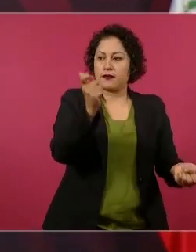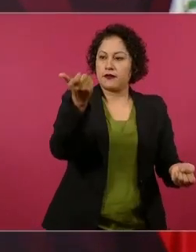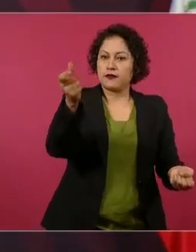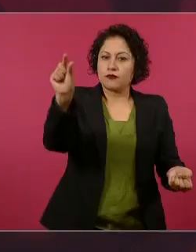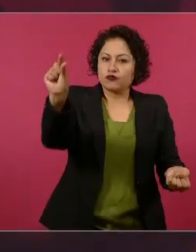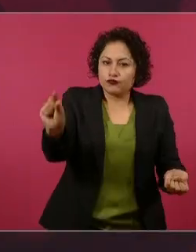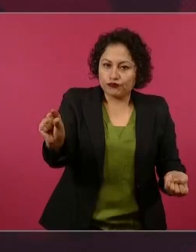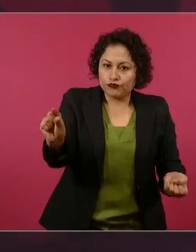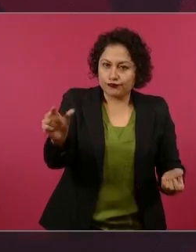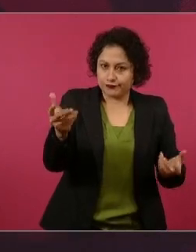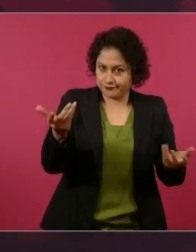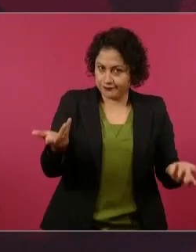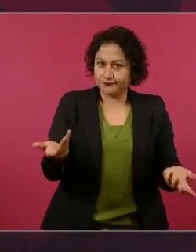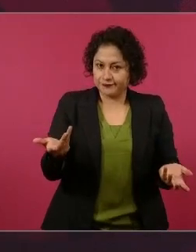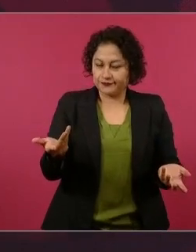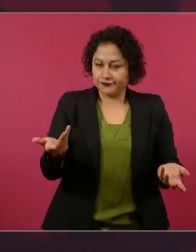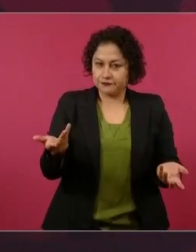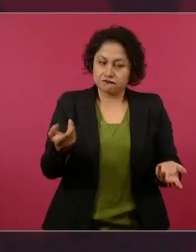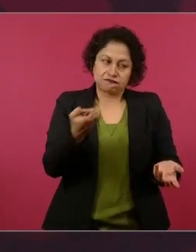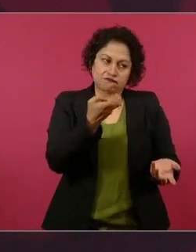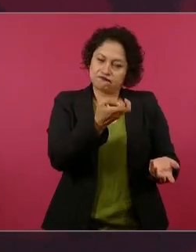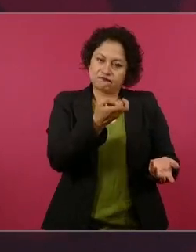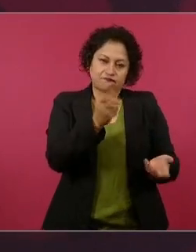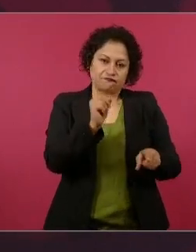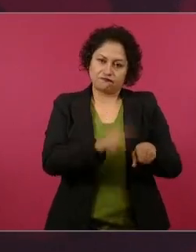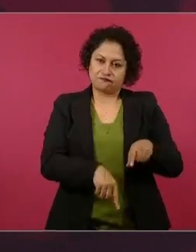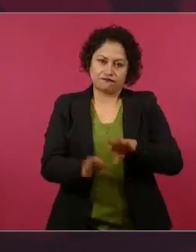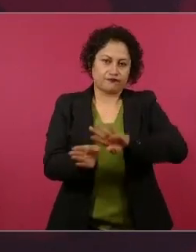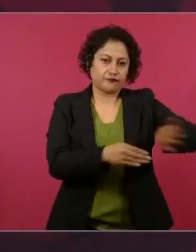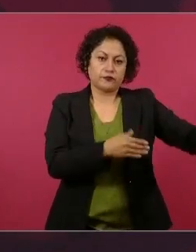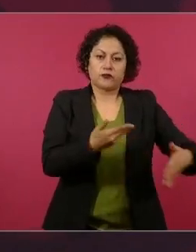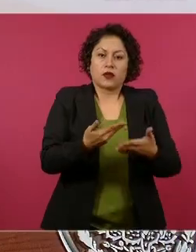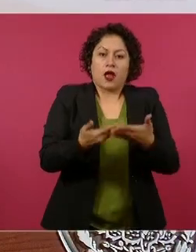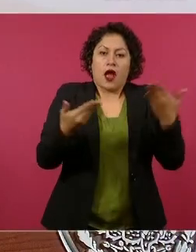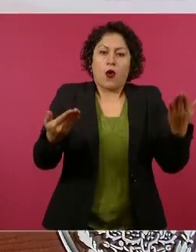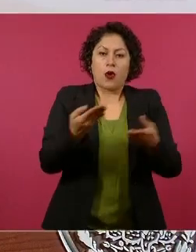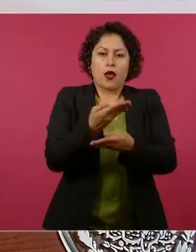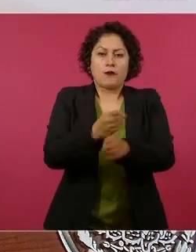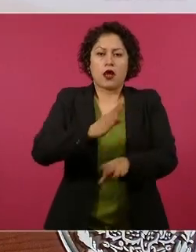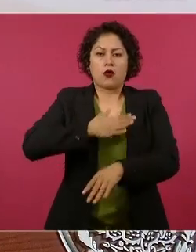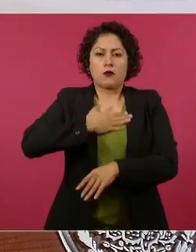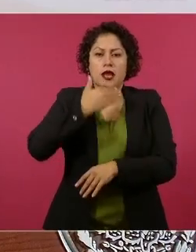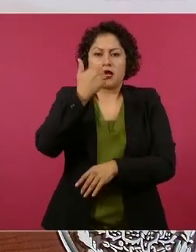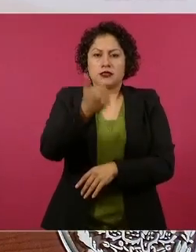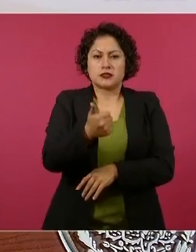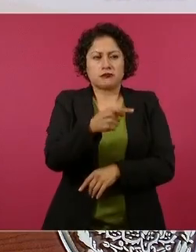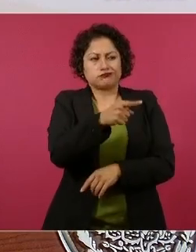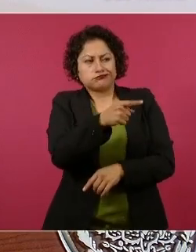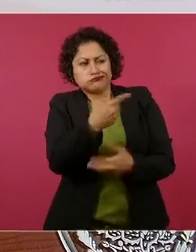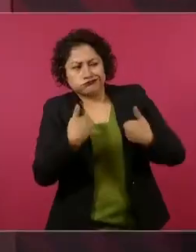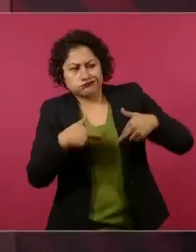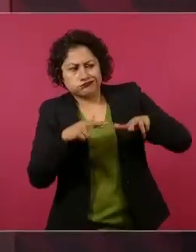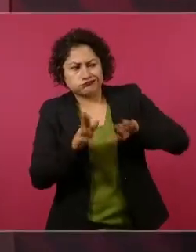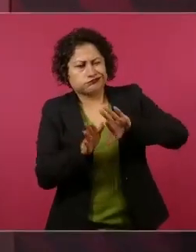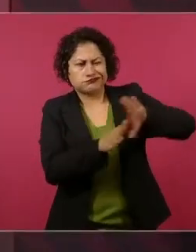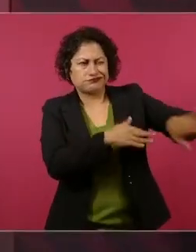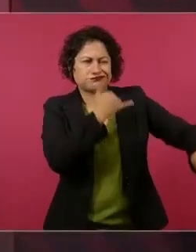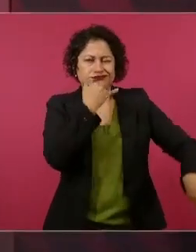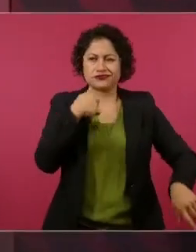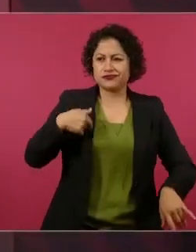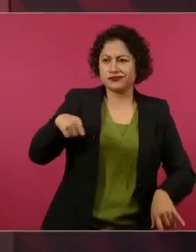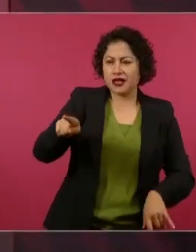Y ahora con el Banco del Bienestar, pues no hacen falta intermediarios. Cada quien tiene su tarjeta y